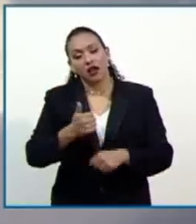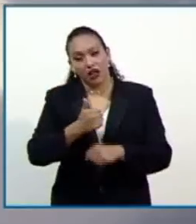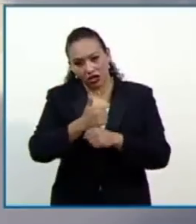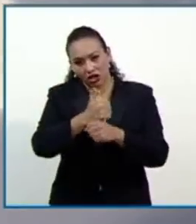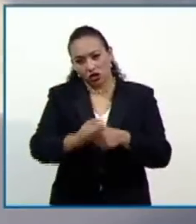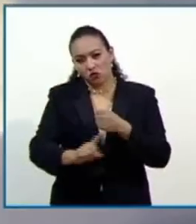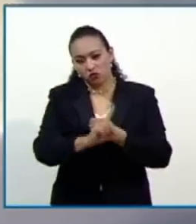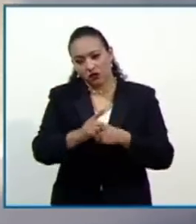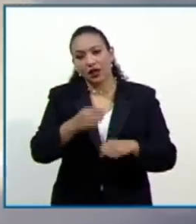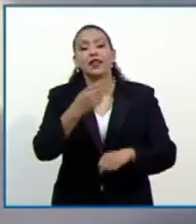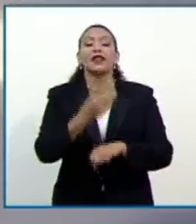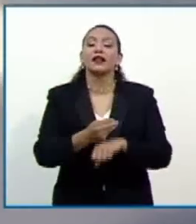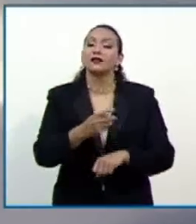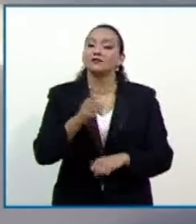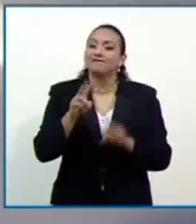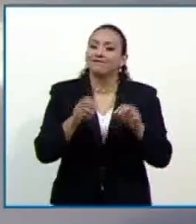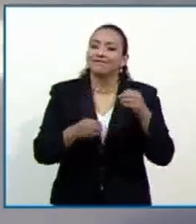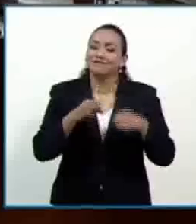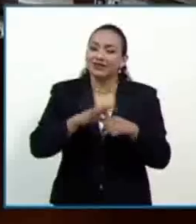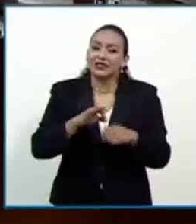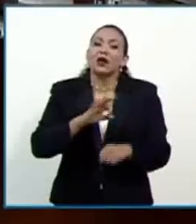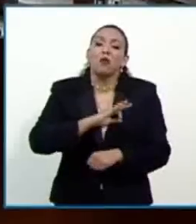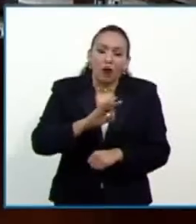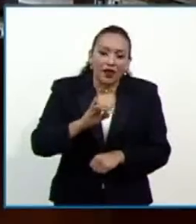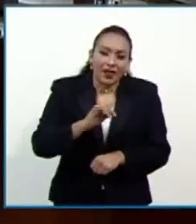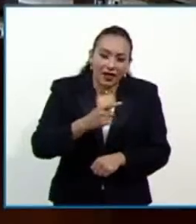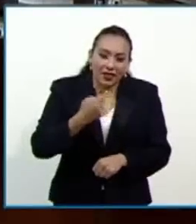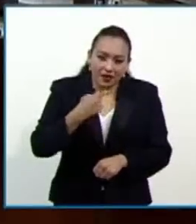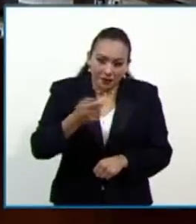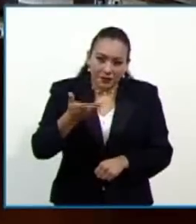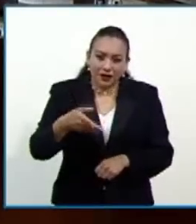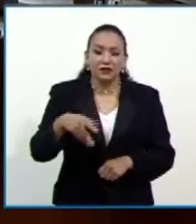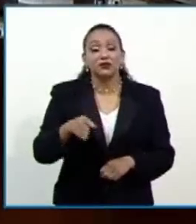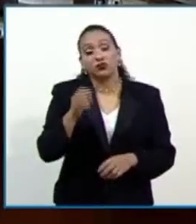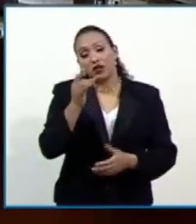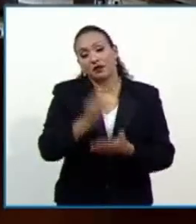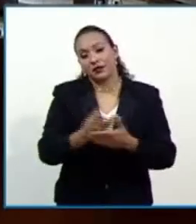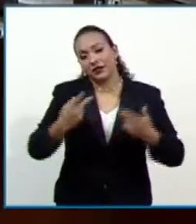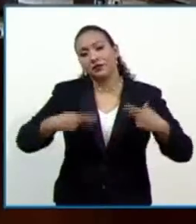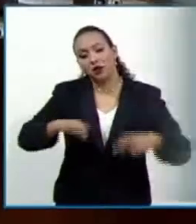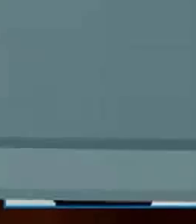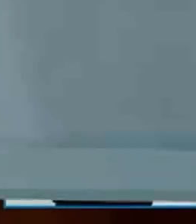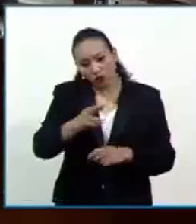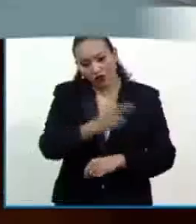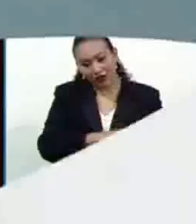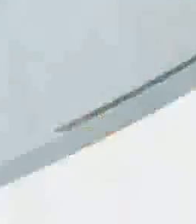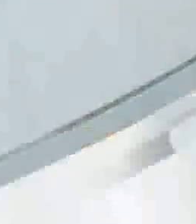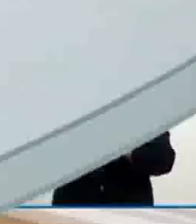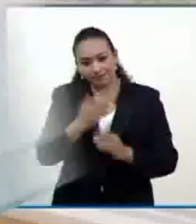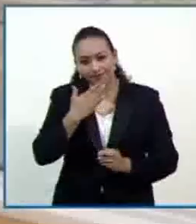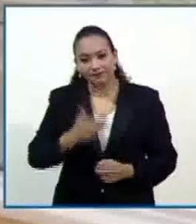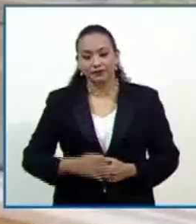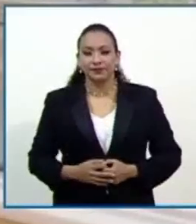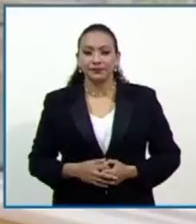en materia electoral solo pueden ser impugnados por quienes tengan interés jurídico.